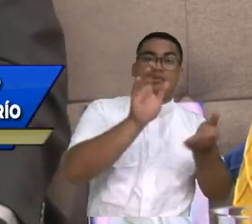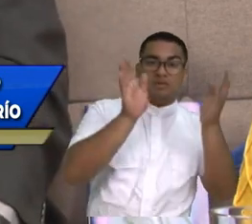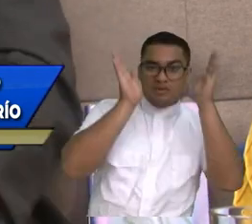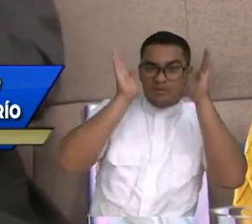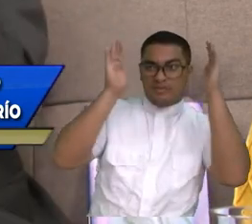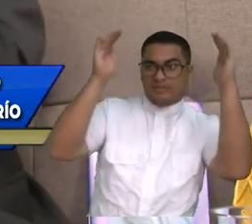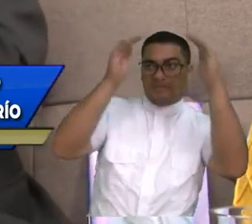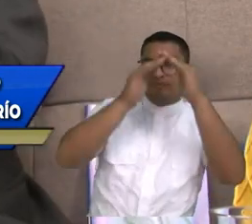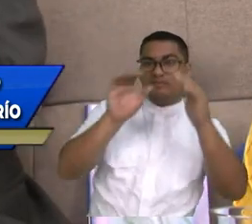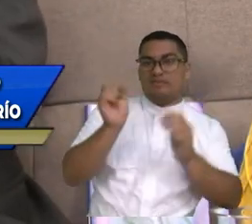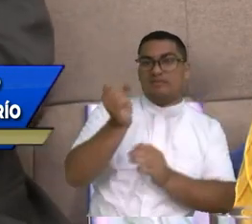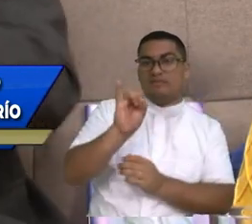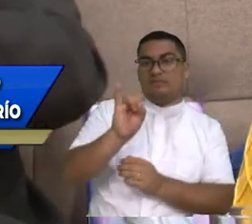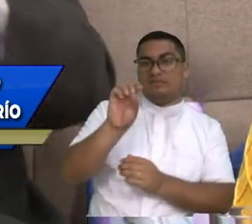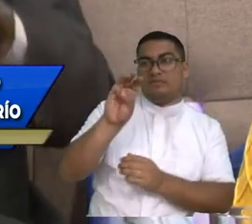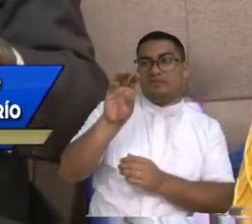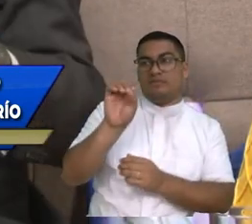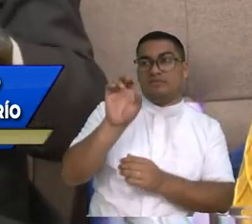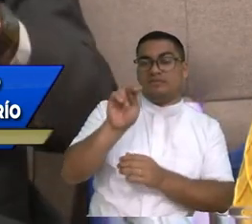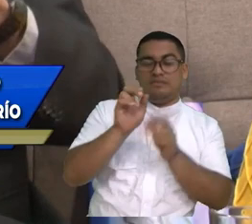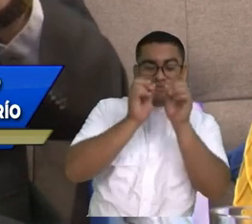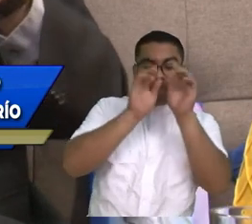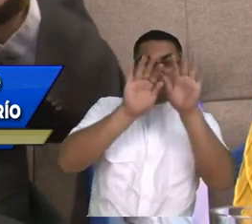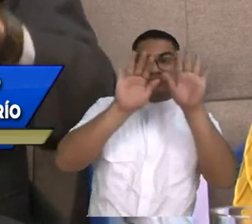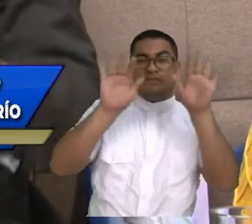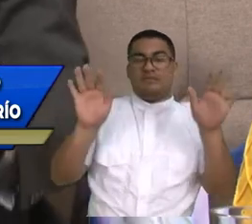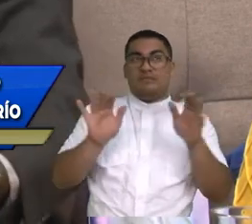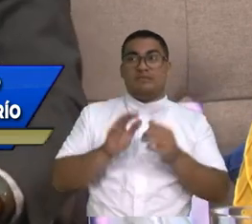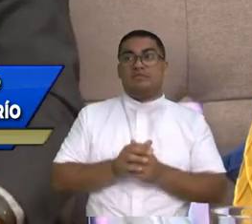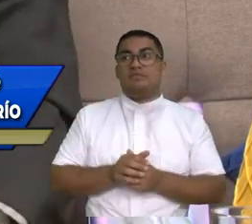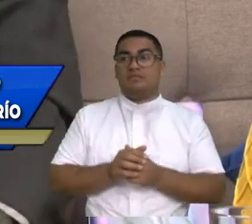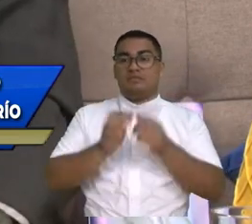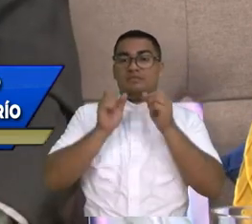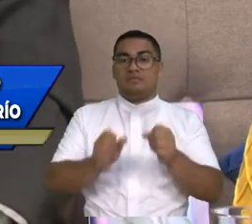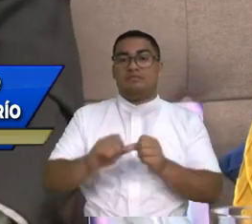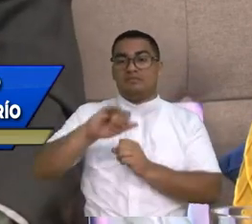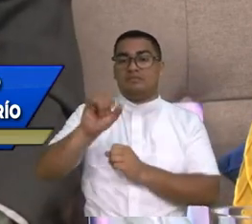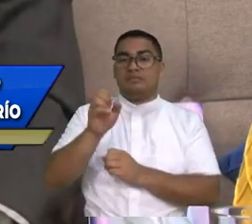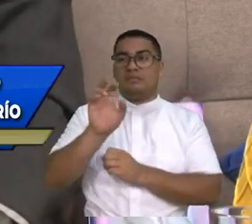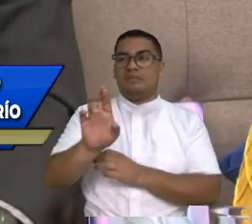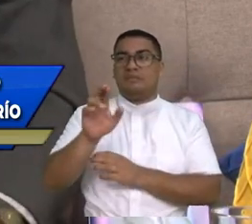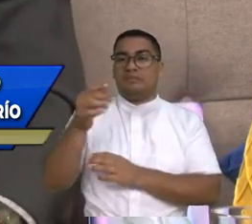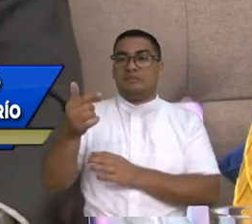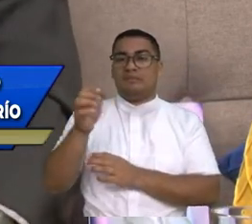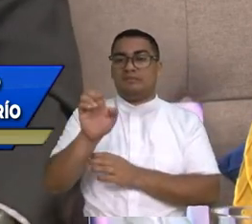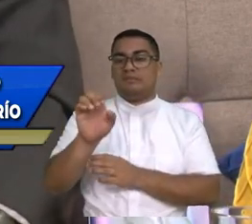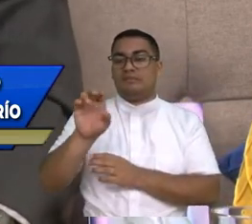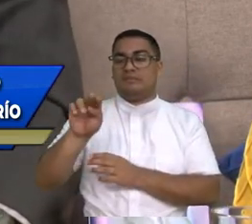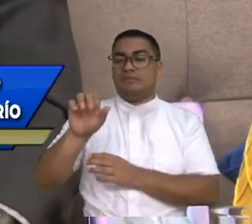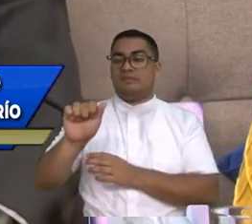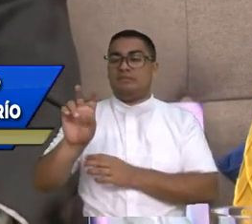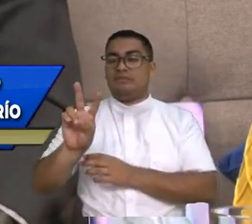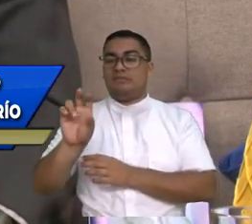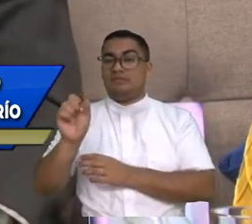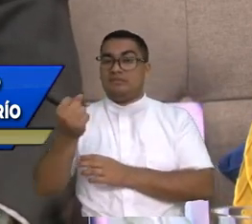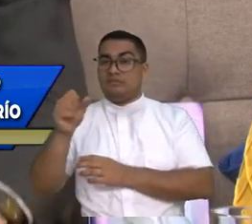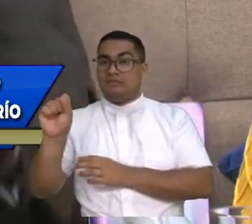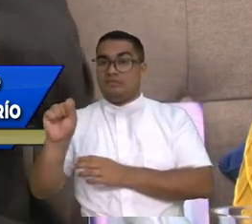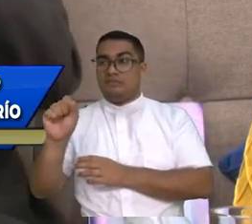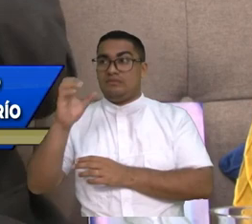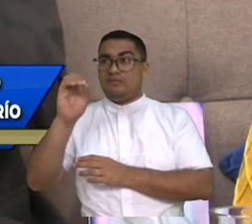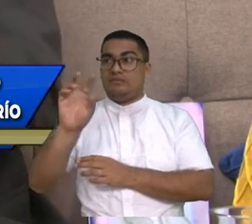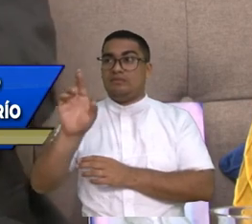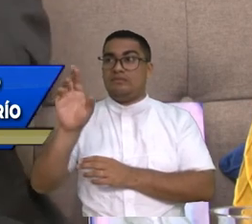Pereira Castellón en la madrugada. Y Jorge Navas Cordonero, que es el que hace el monumento en la tumba, el león durmiente,